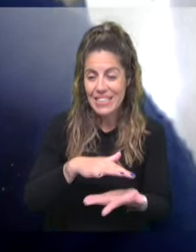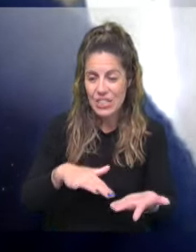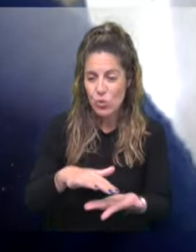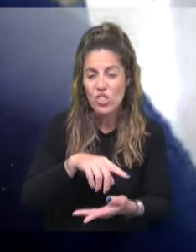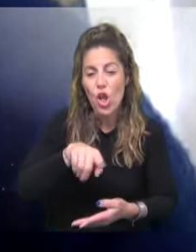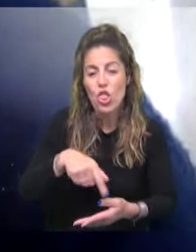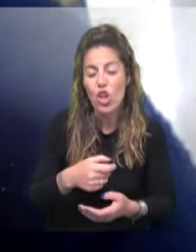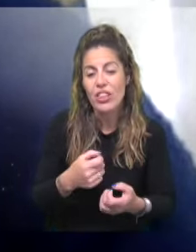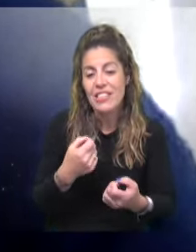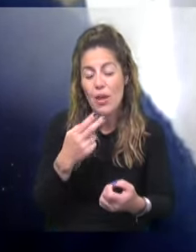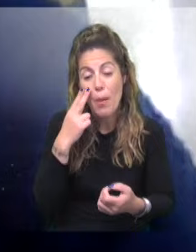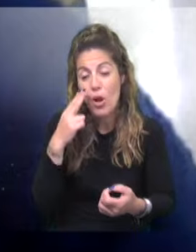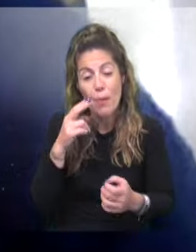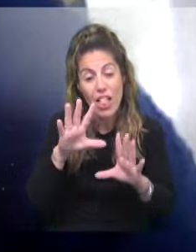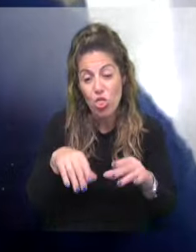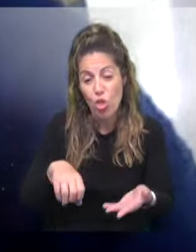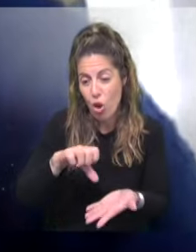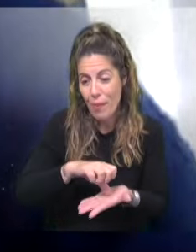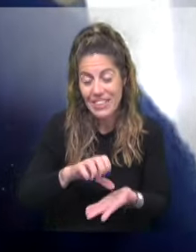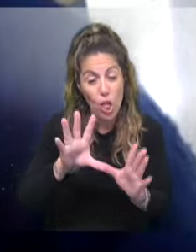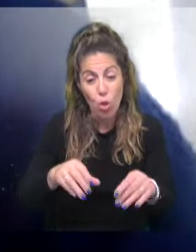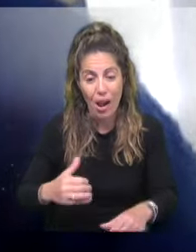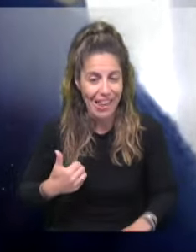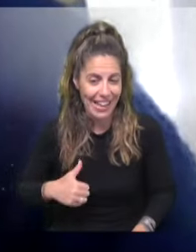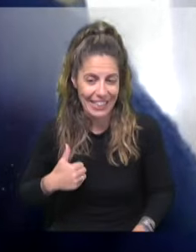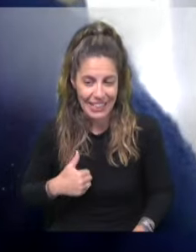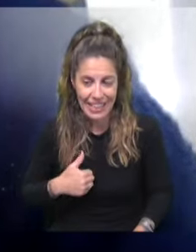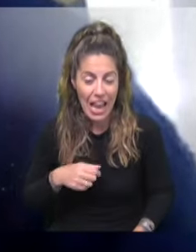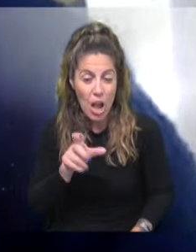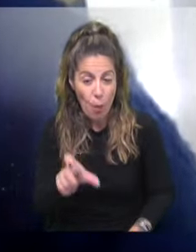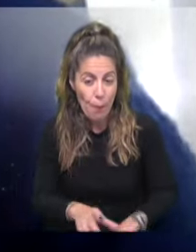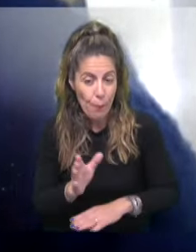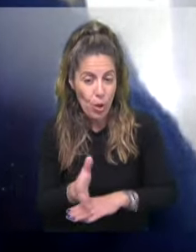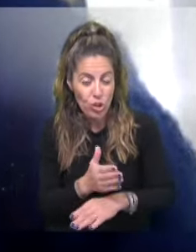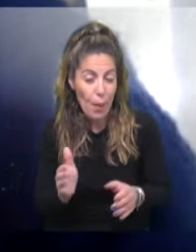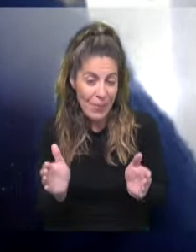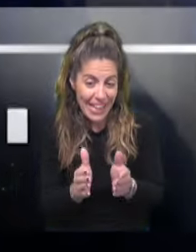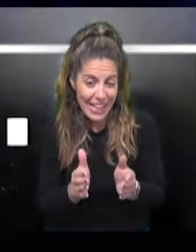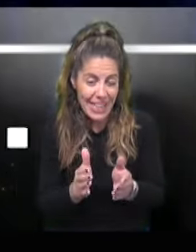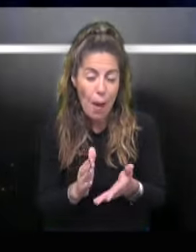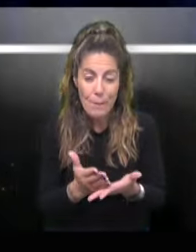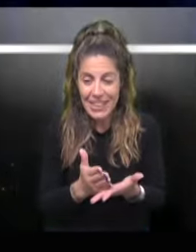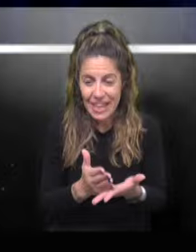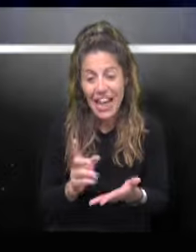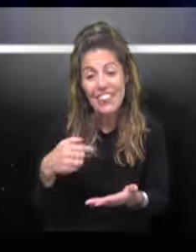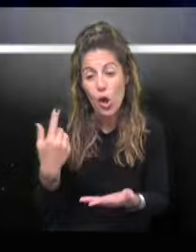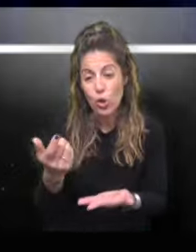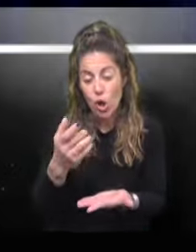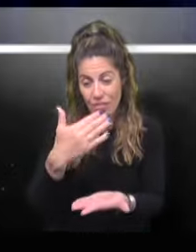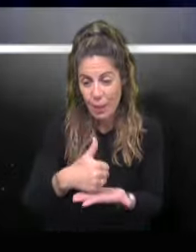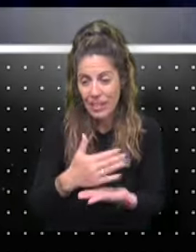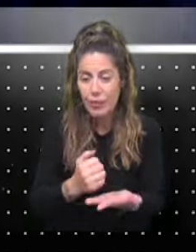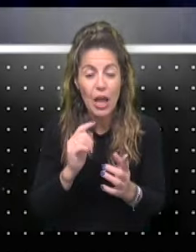donde se ve afectado todo el país toda la Argentina aquellos productores de pequeña mediana escala de otras provincias también